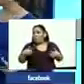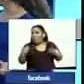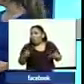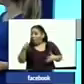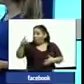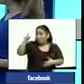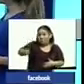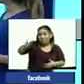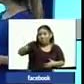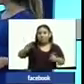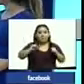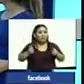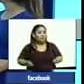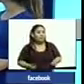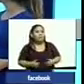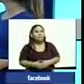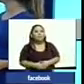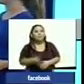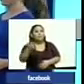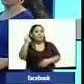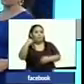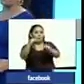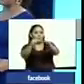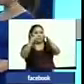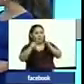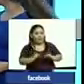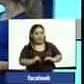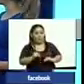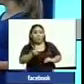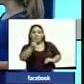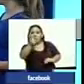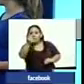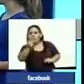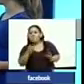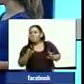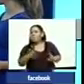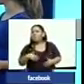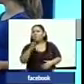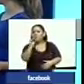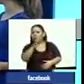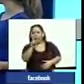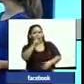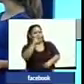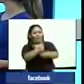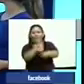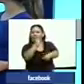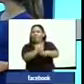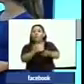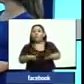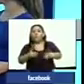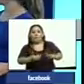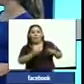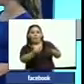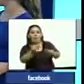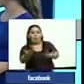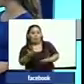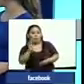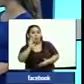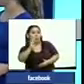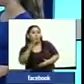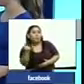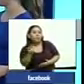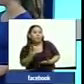exigieron Alex Funes nuestro fan destacado también dice Es incorrecta en el caso de beneficios a recibir